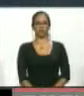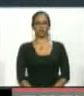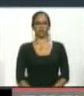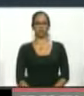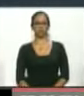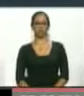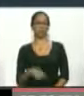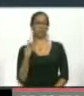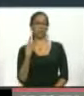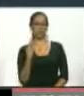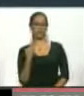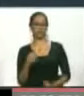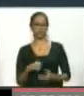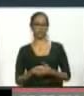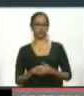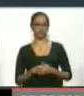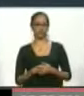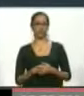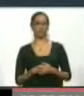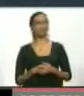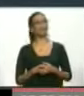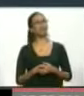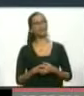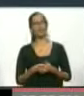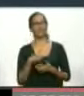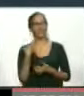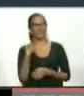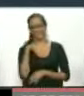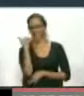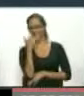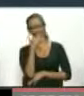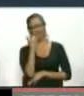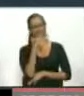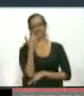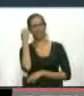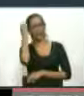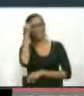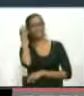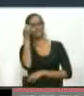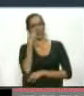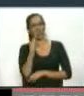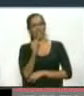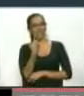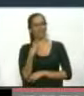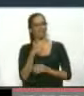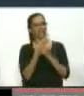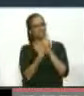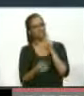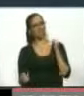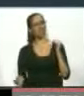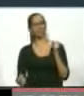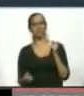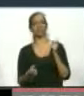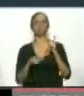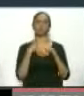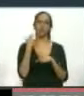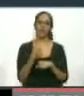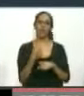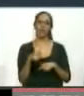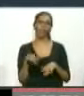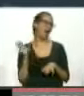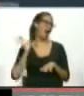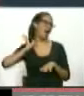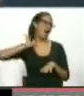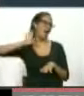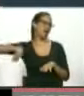primero fue qué ridícula que va a creer lo que diga esa prueba fuga después no le hagan